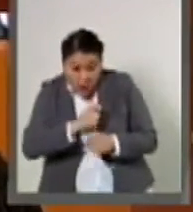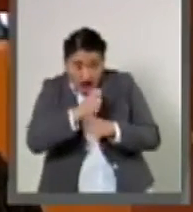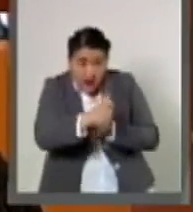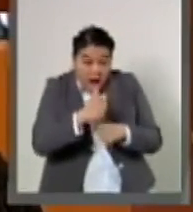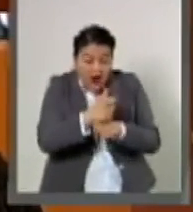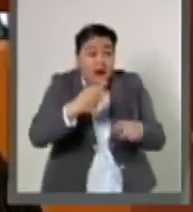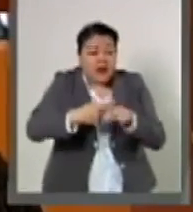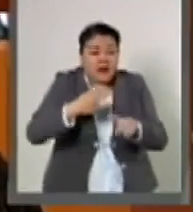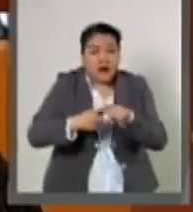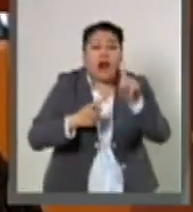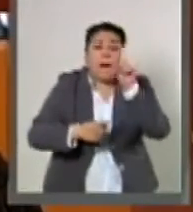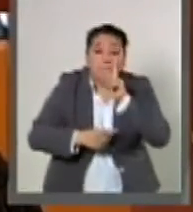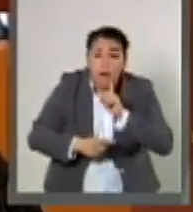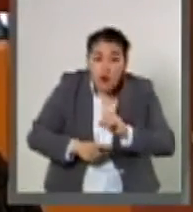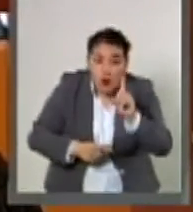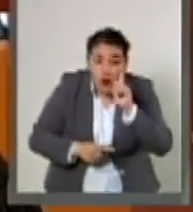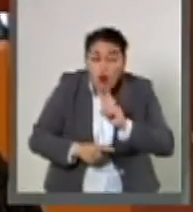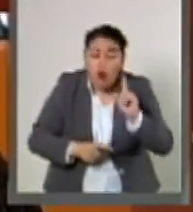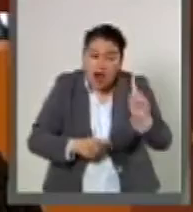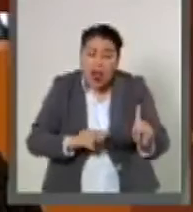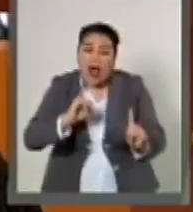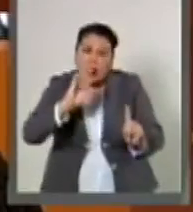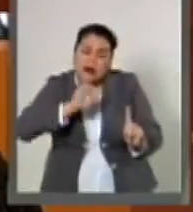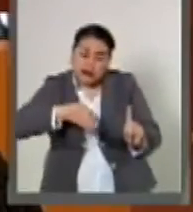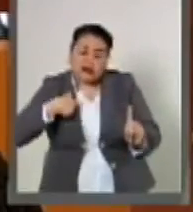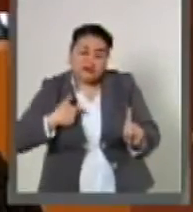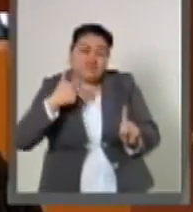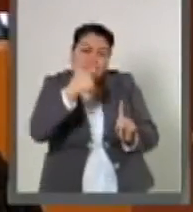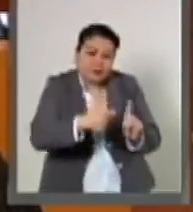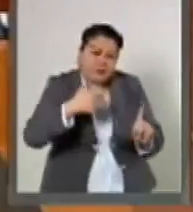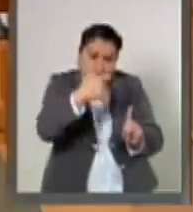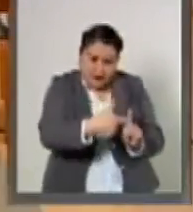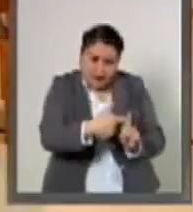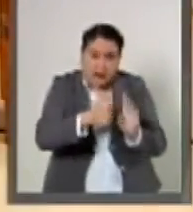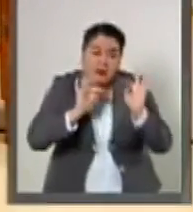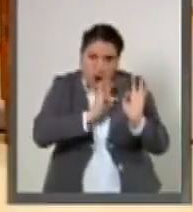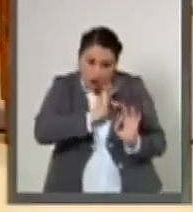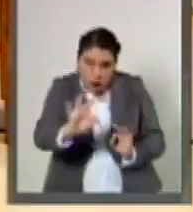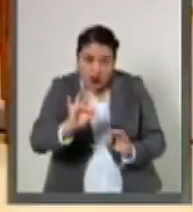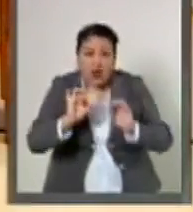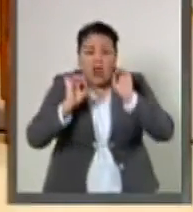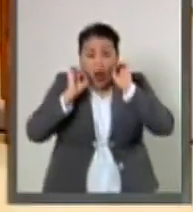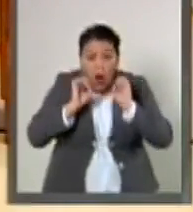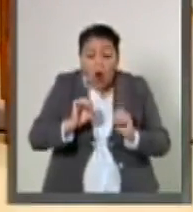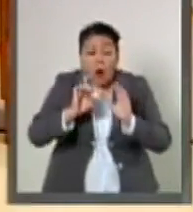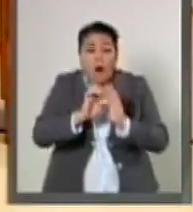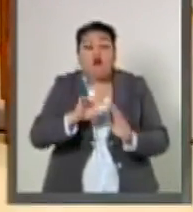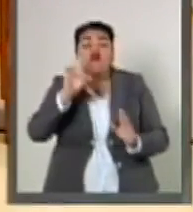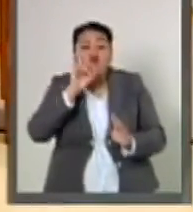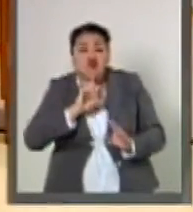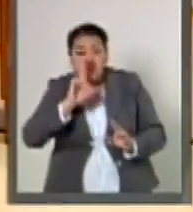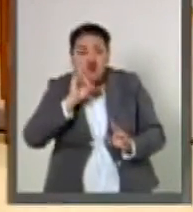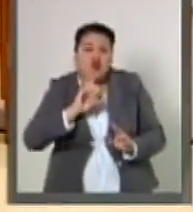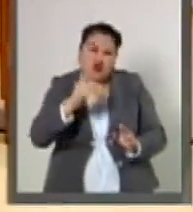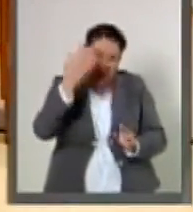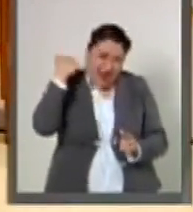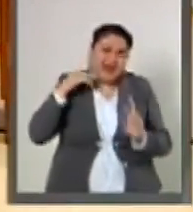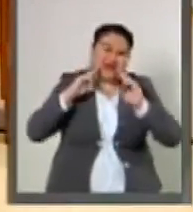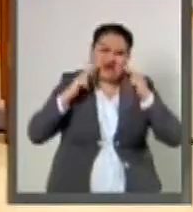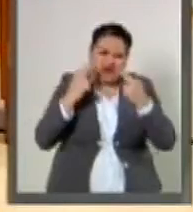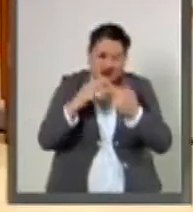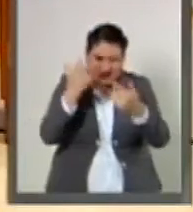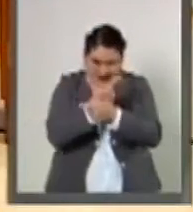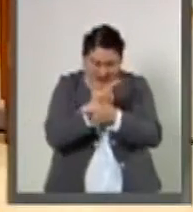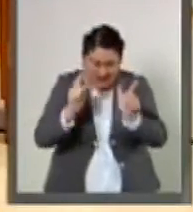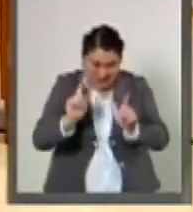del asegurado o pensionado por invalidez, o en su caso, la concubina o mujer con la que vivió como si